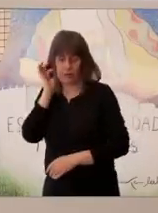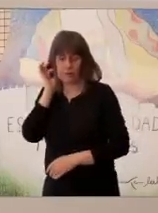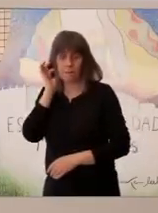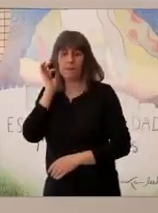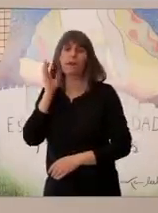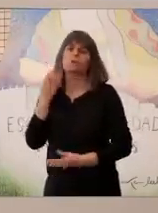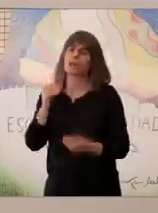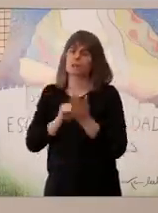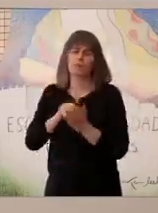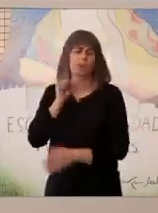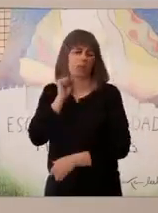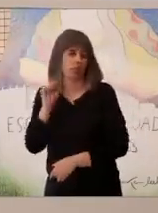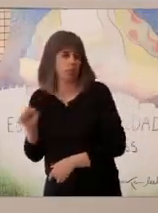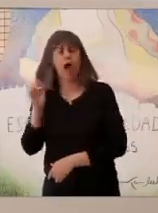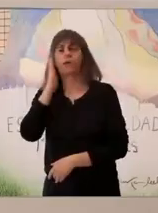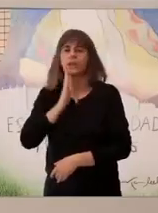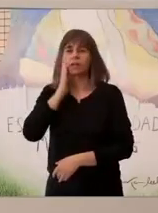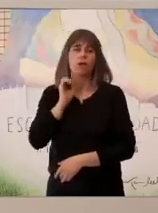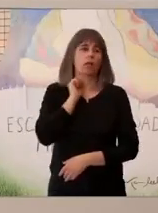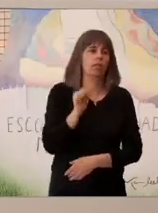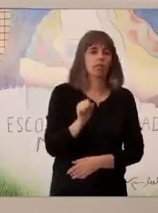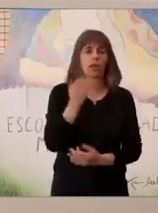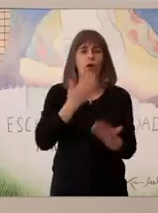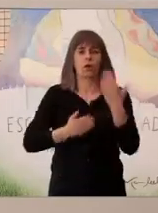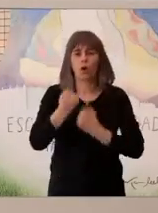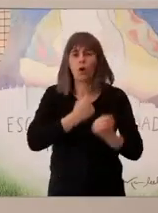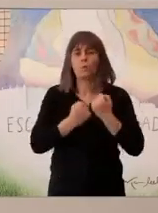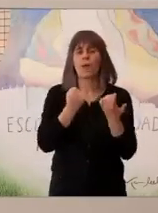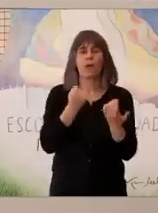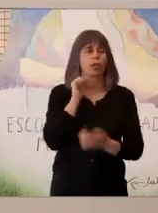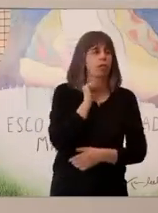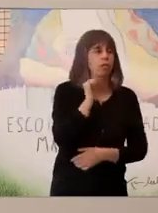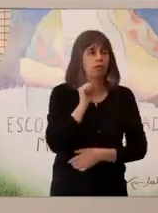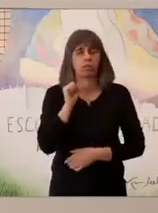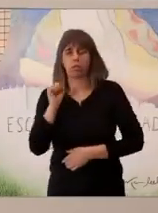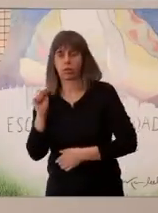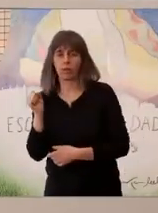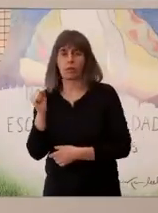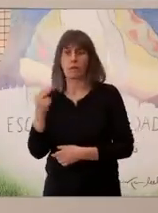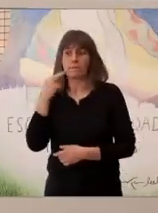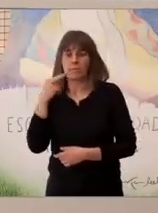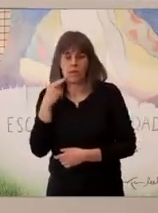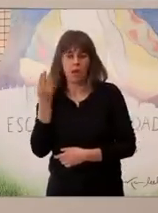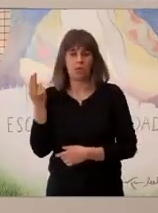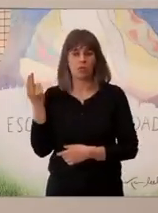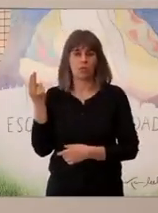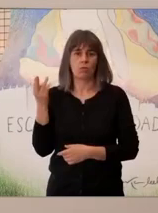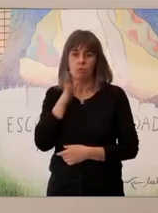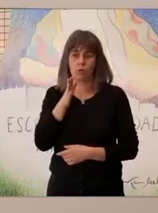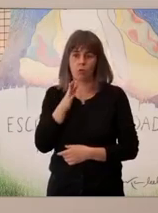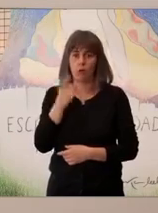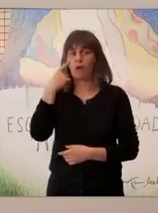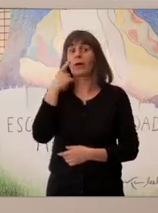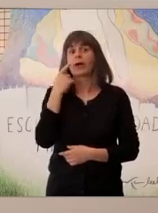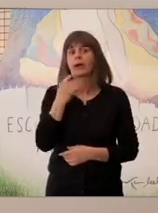dependencias afectivas, dependencias económicas, dependencias de todo tipo. miedos, el miedo a la reacción del agresor, el